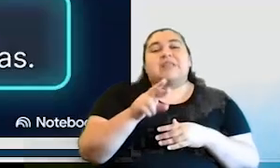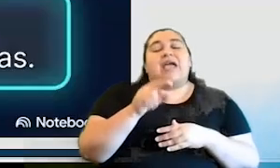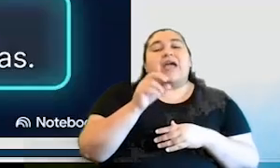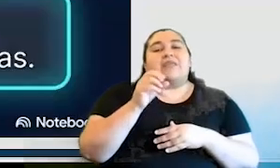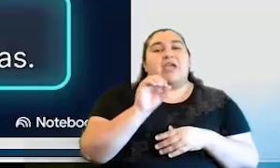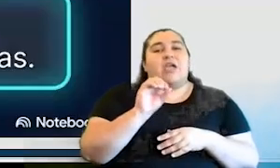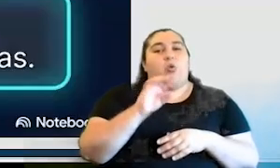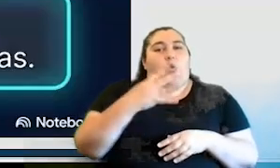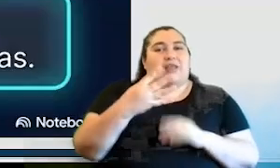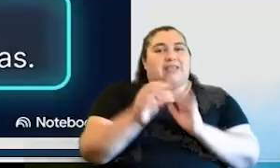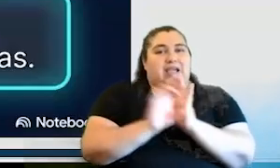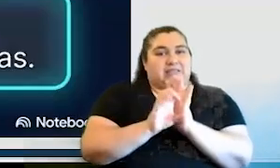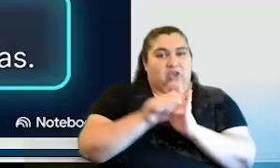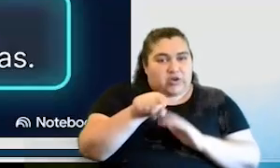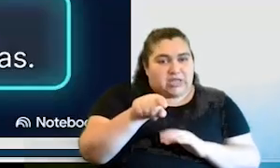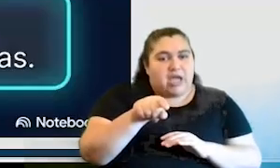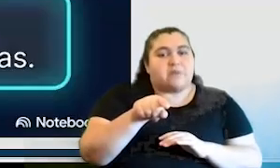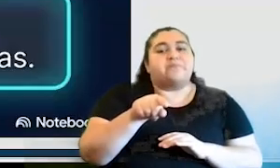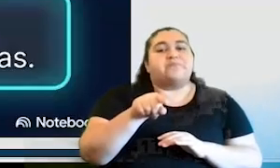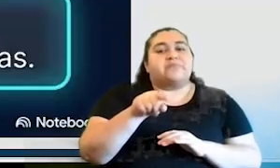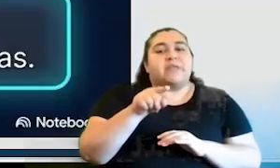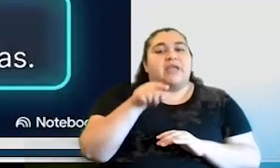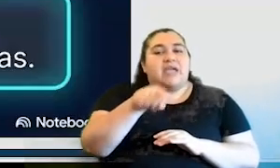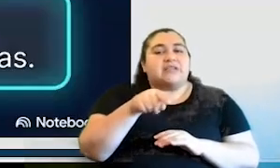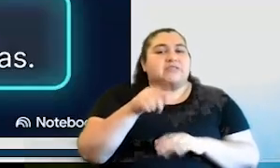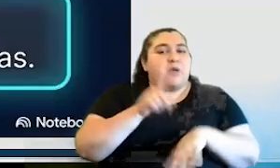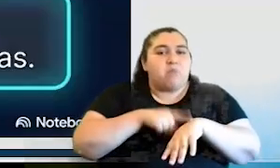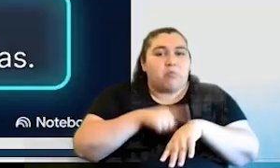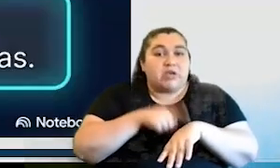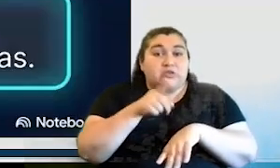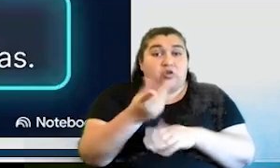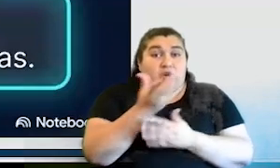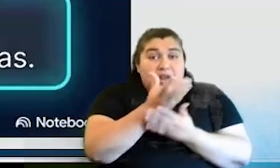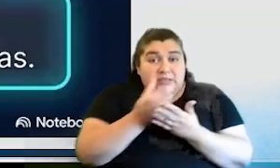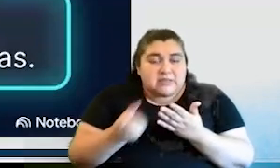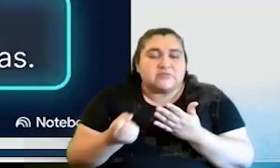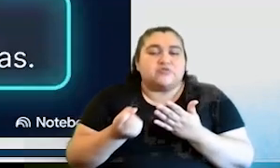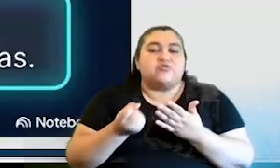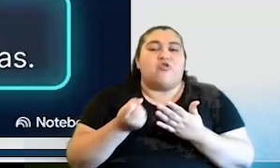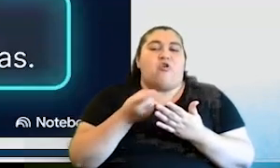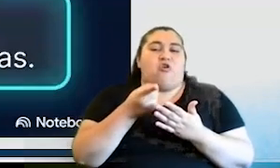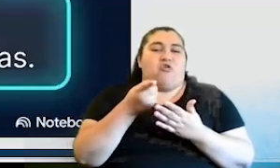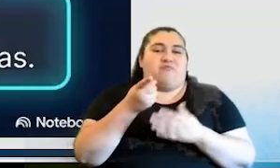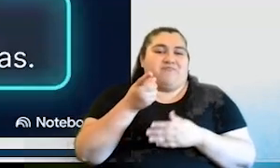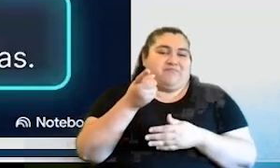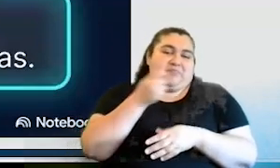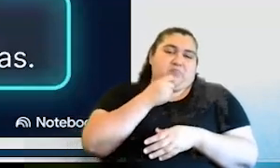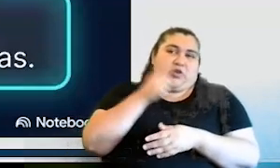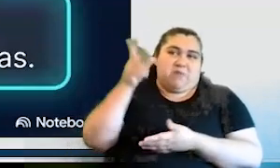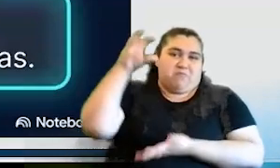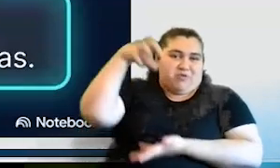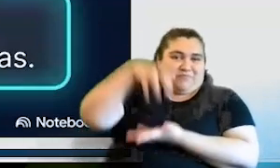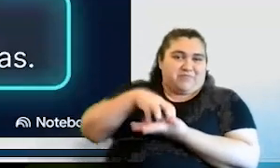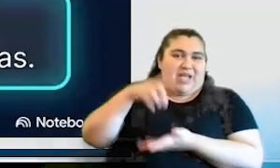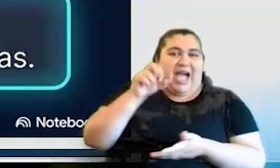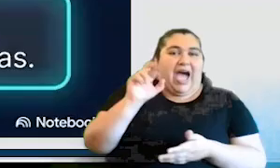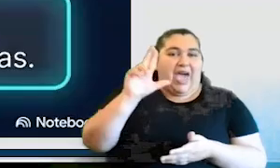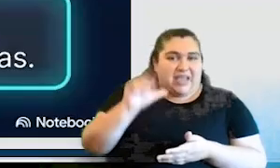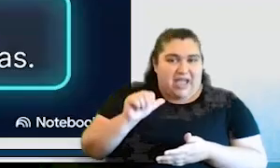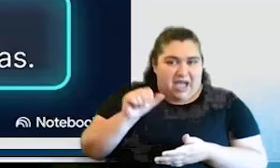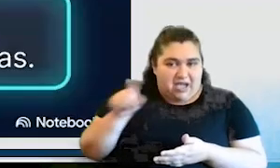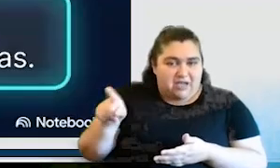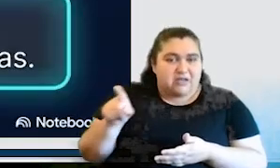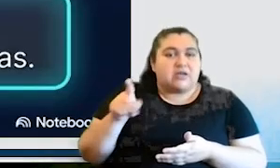para el resto de los incisos también, actúa este agente de retención, que en nuestro caso será nuestro empleador, ARCA, respecto